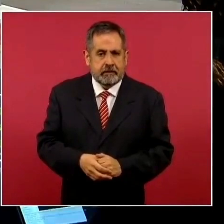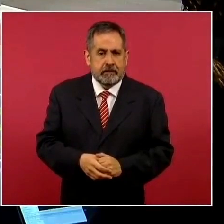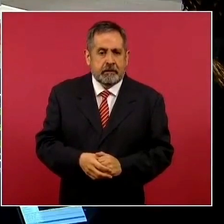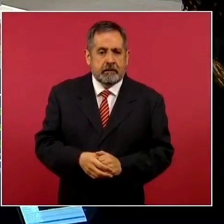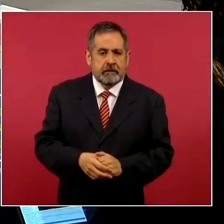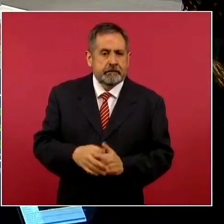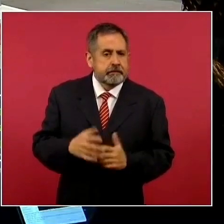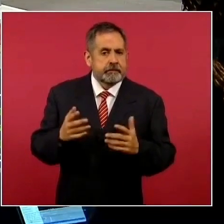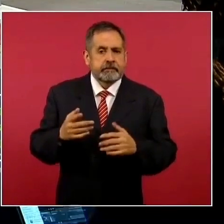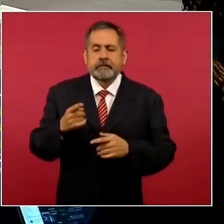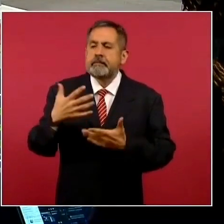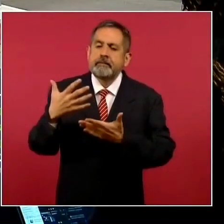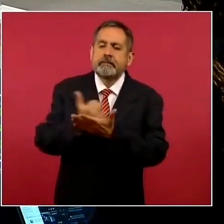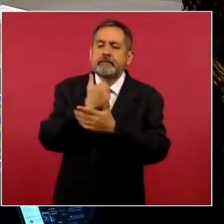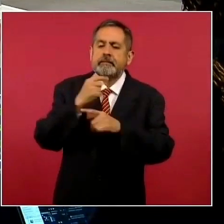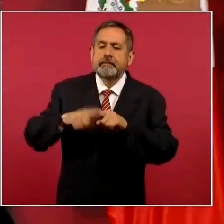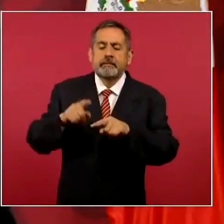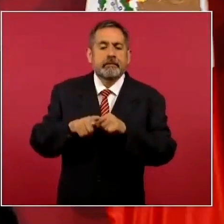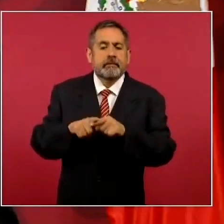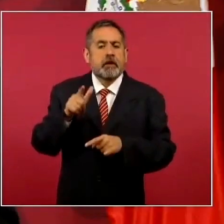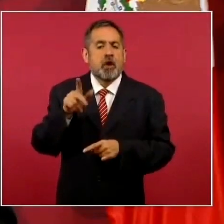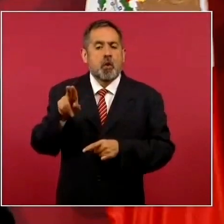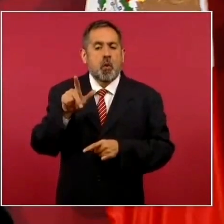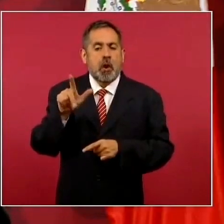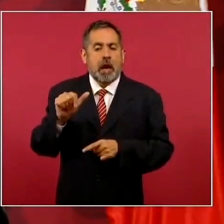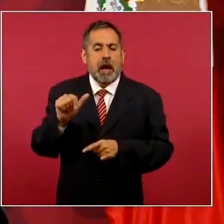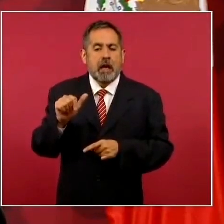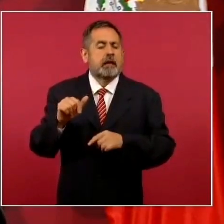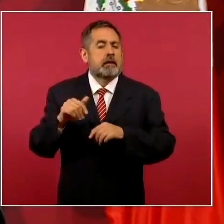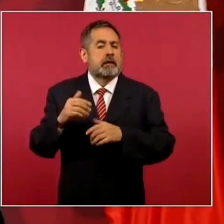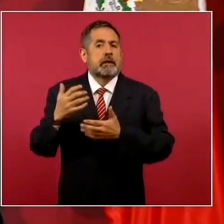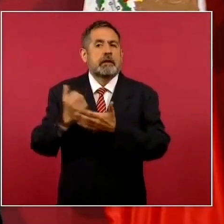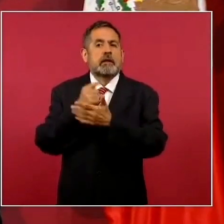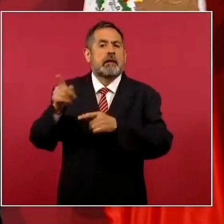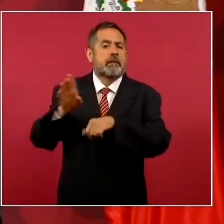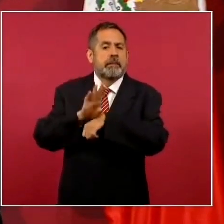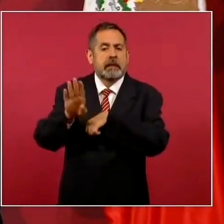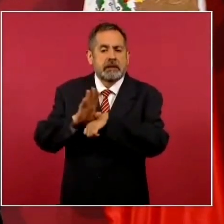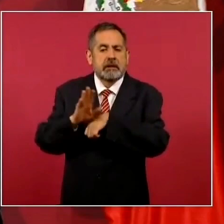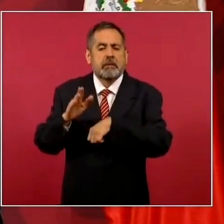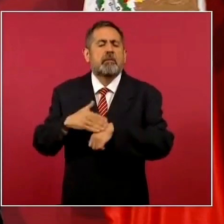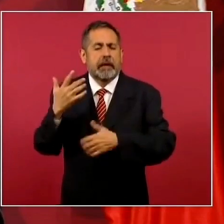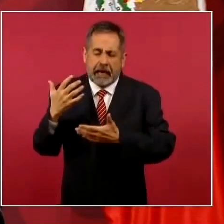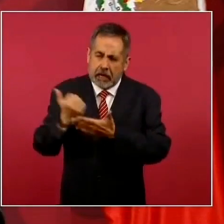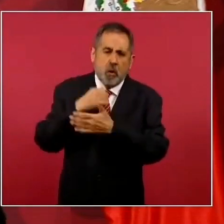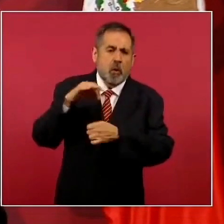¿Por qué gana Lula en Brasil?